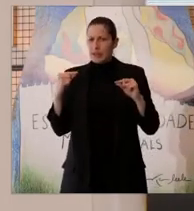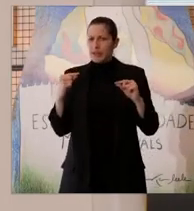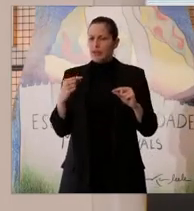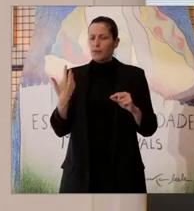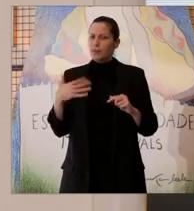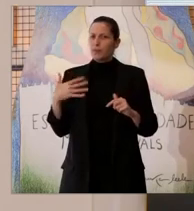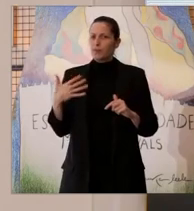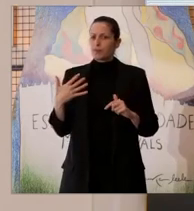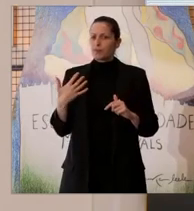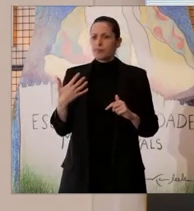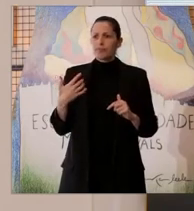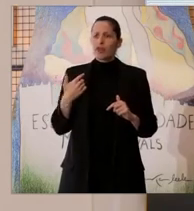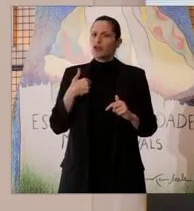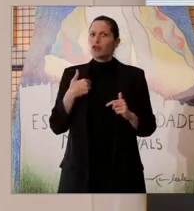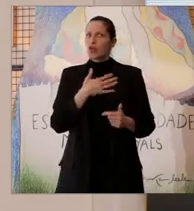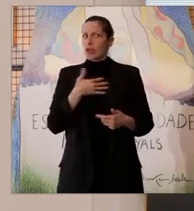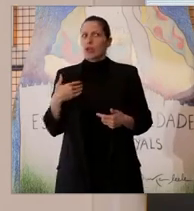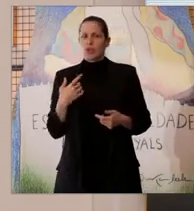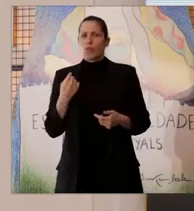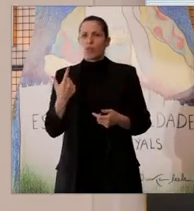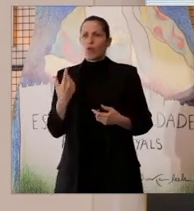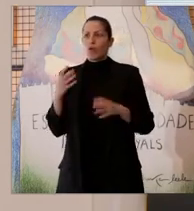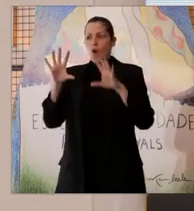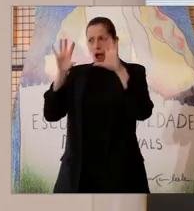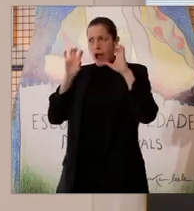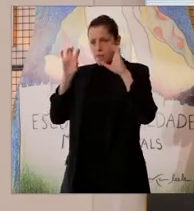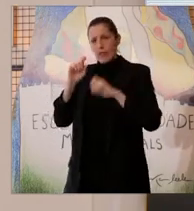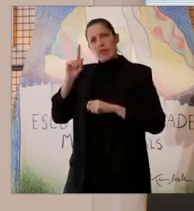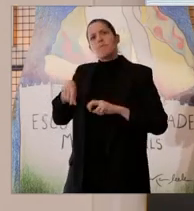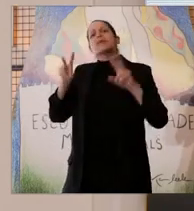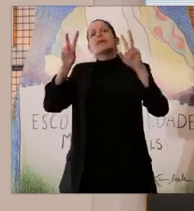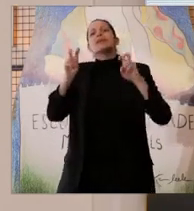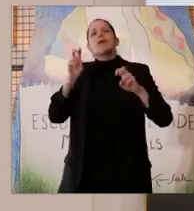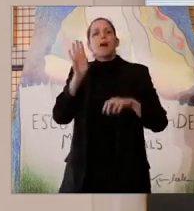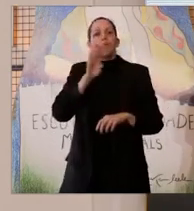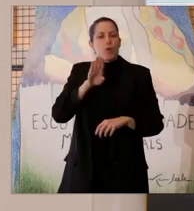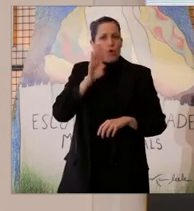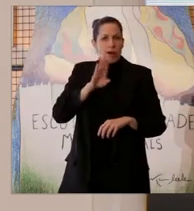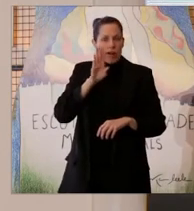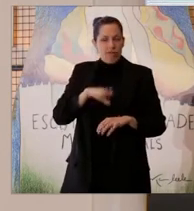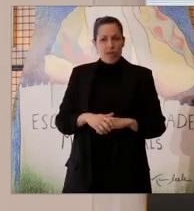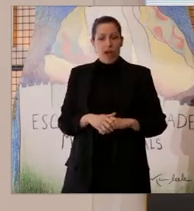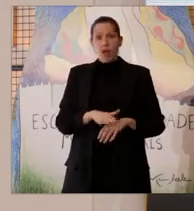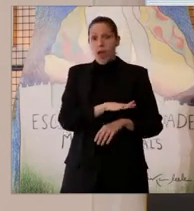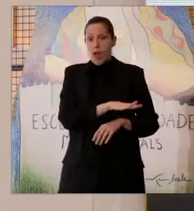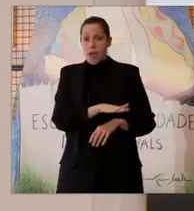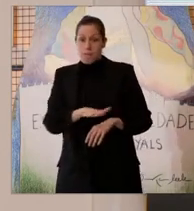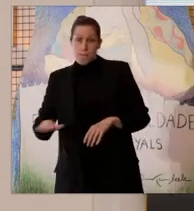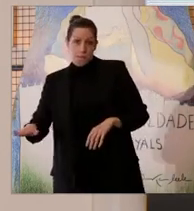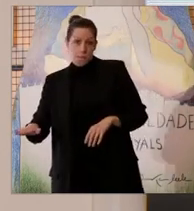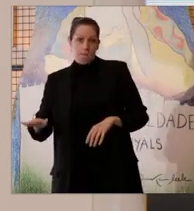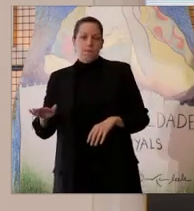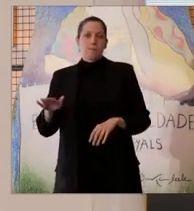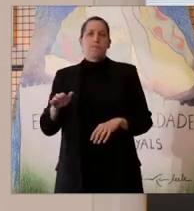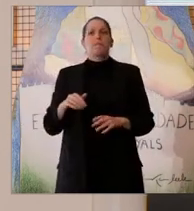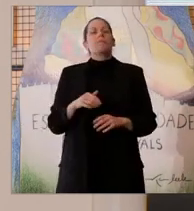todavía formarme porque me parece un espanto que es el tema de la pornografía los menores y no tienen educación sexual en sus